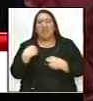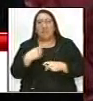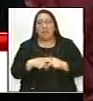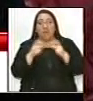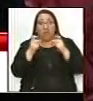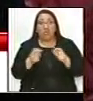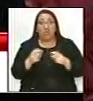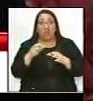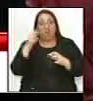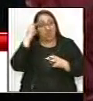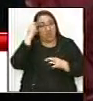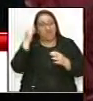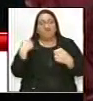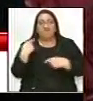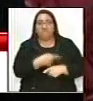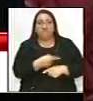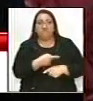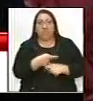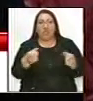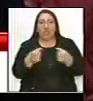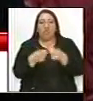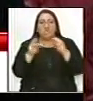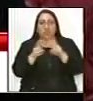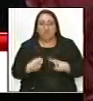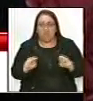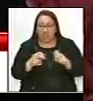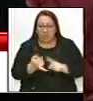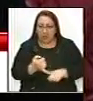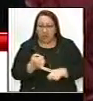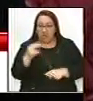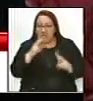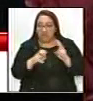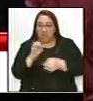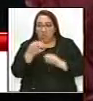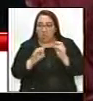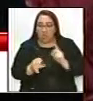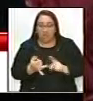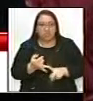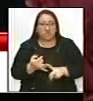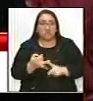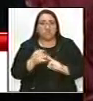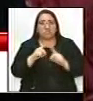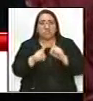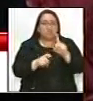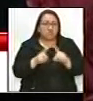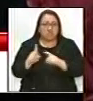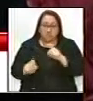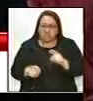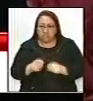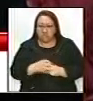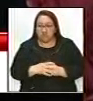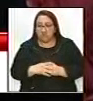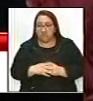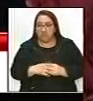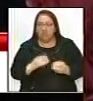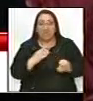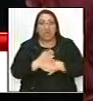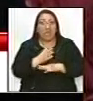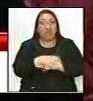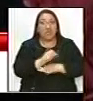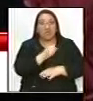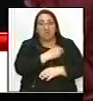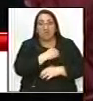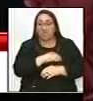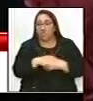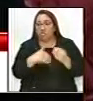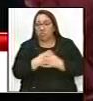control político, comisiones investigadoras, rendición de cuentas, aceptación de preguntas, interpelación a ministros,